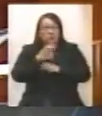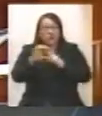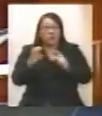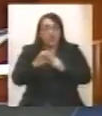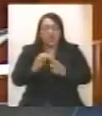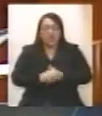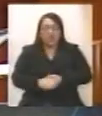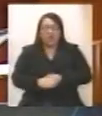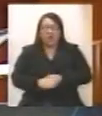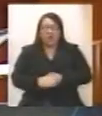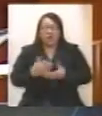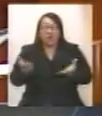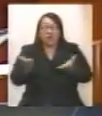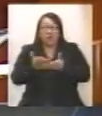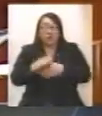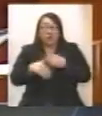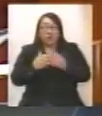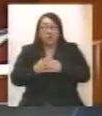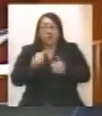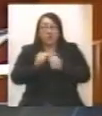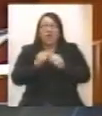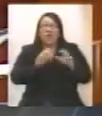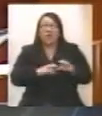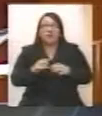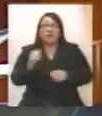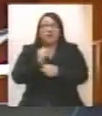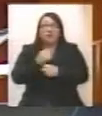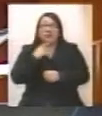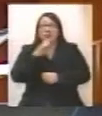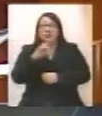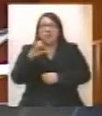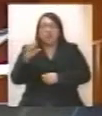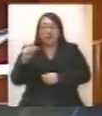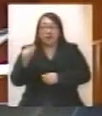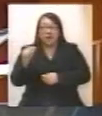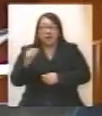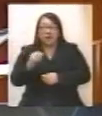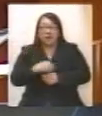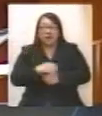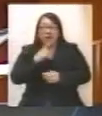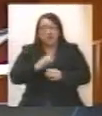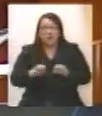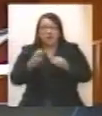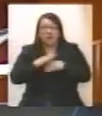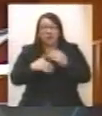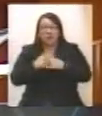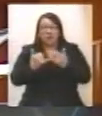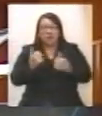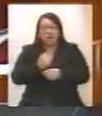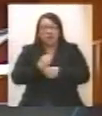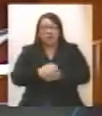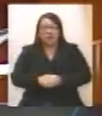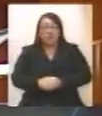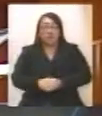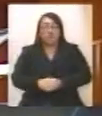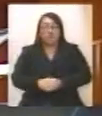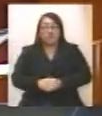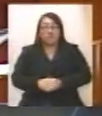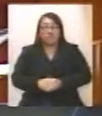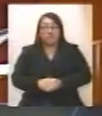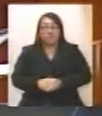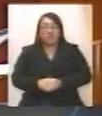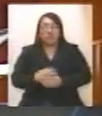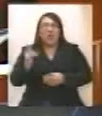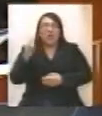ciudadana y contribuir a la realización de actividades de acción cívica es primordial para la actual gestión. La